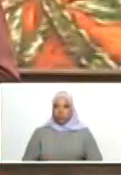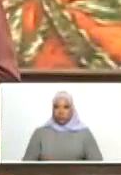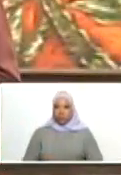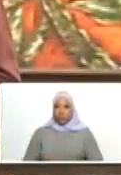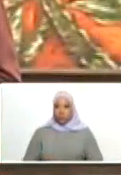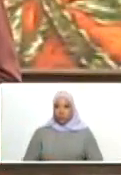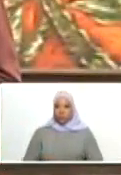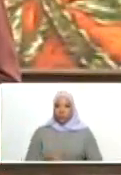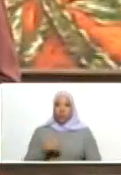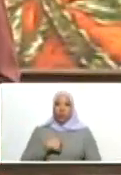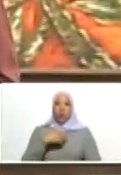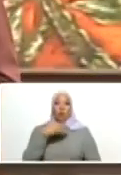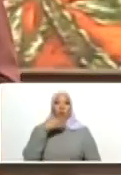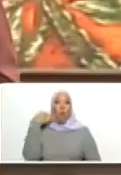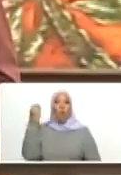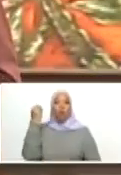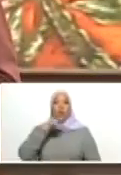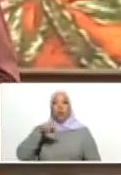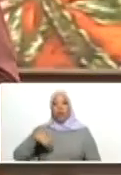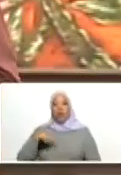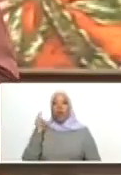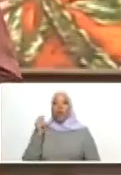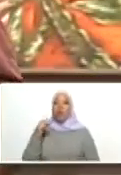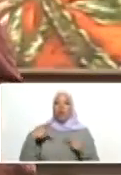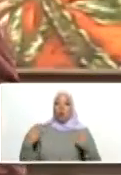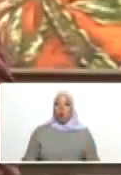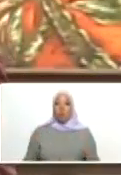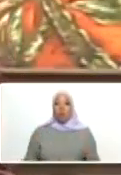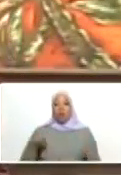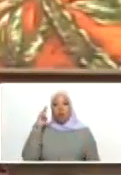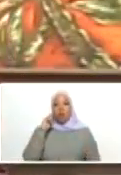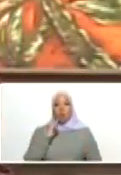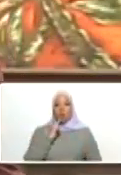y orgulloso de nuestra fuerza de tarea humanitaria Simón Bolívar.